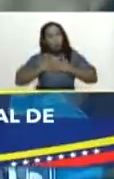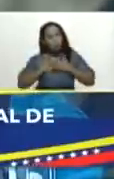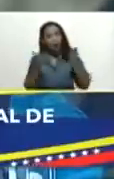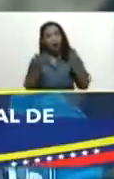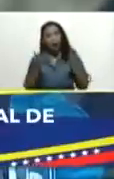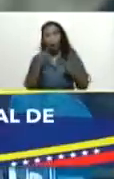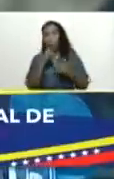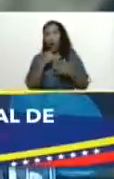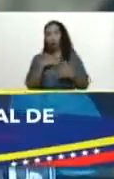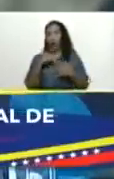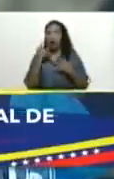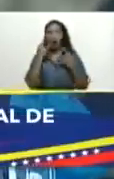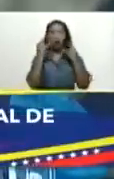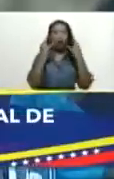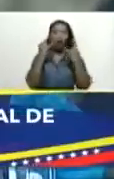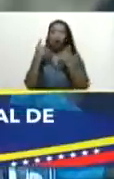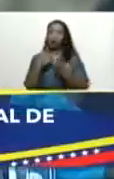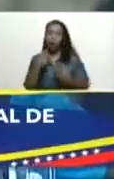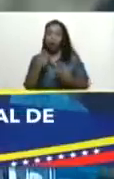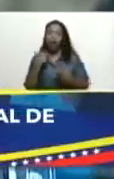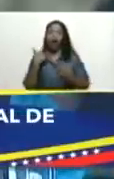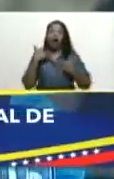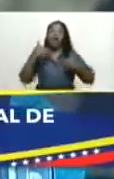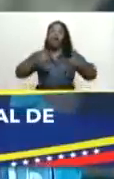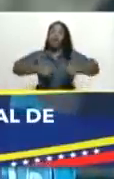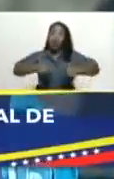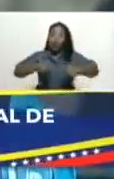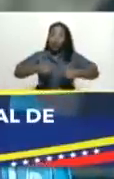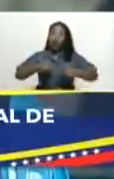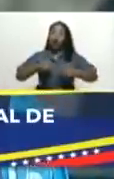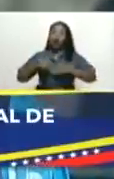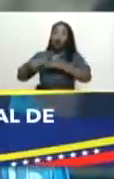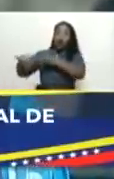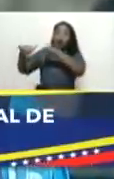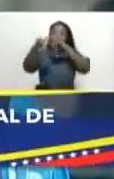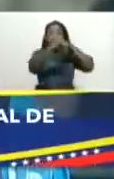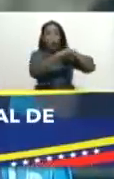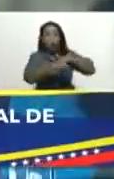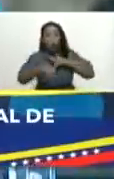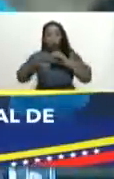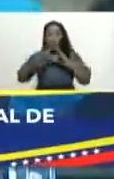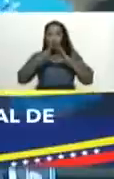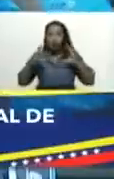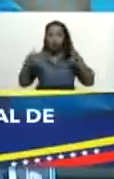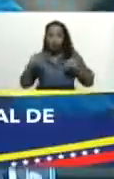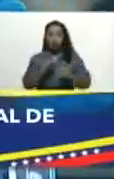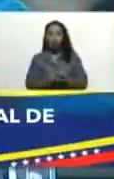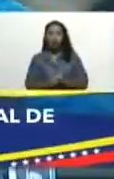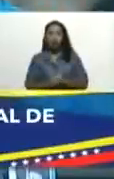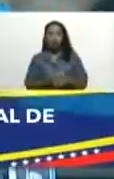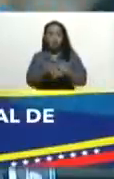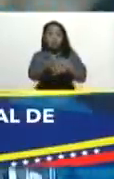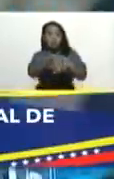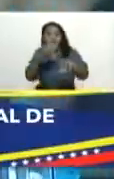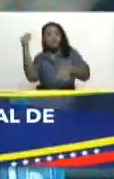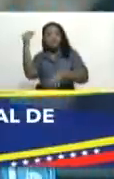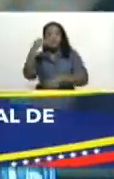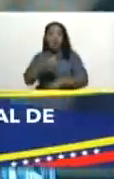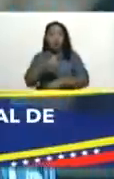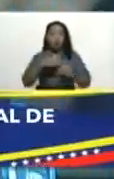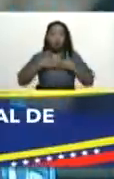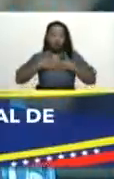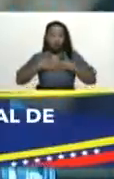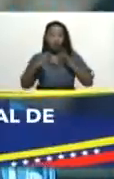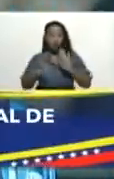desinteresada, de manera esforzada por el bien común, que es mayoritaria, abierta y